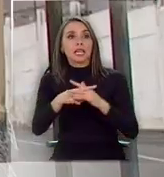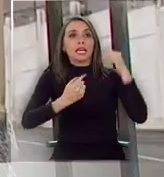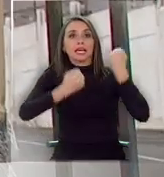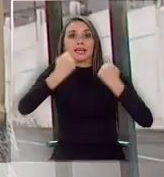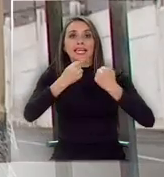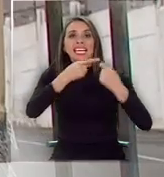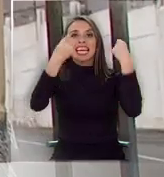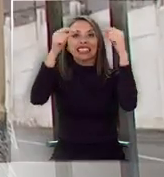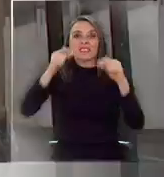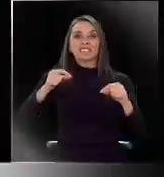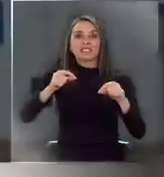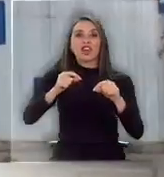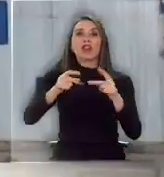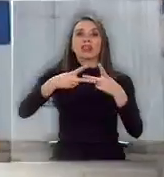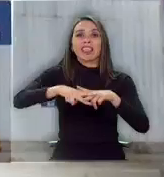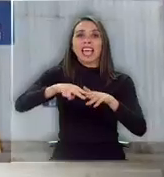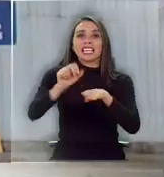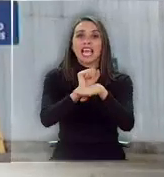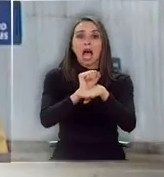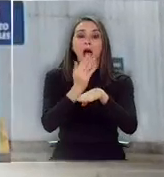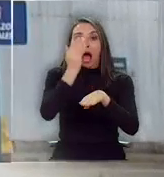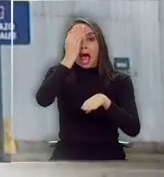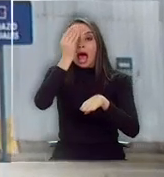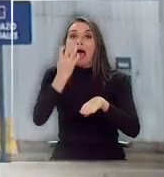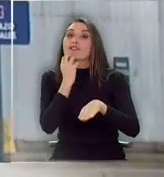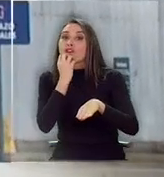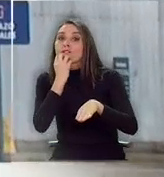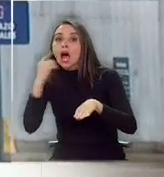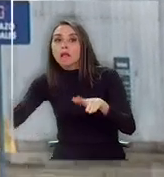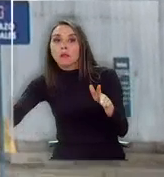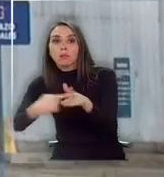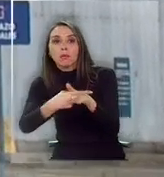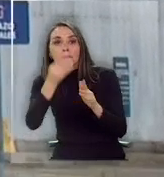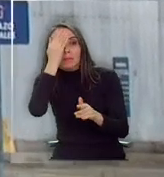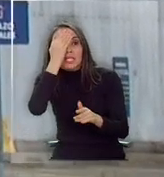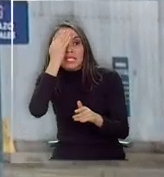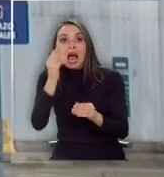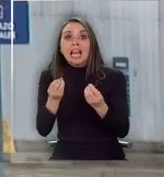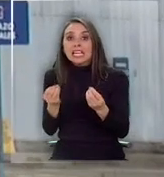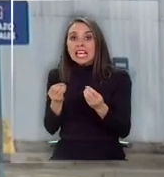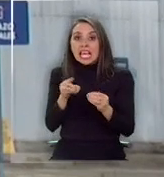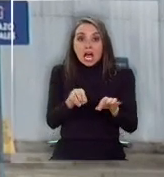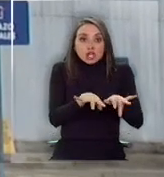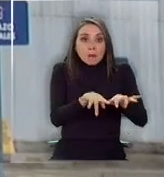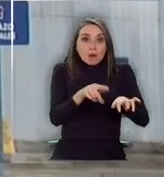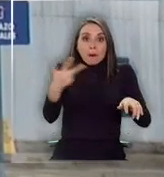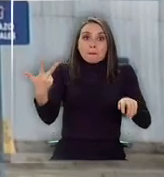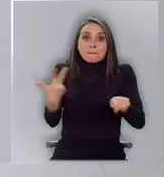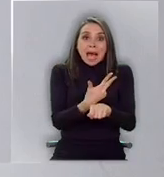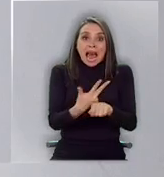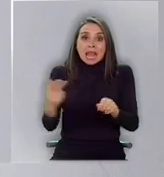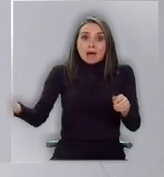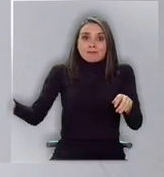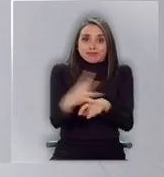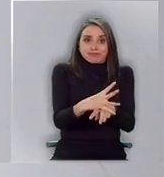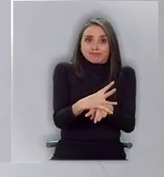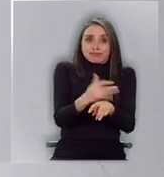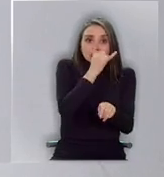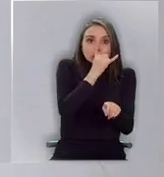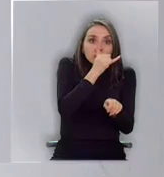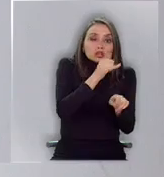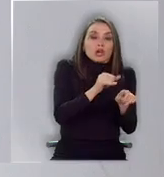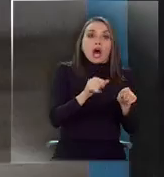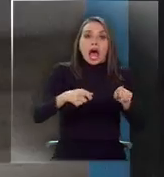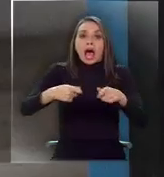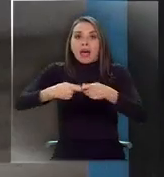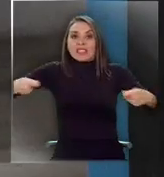revisión técnica, Antofagasta. Procedimos inmediatamente a desconectar los otros computadores que no estaban infectados para que no se